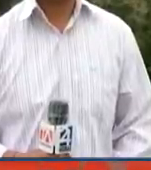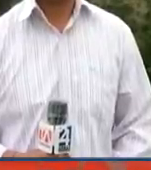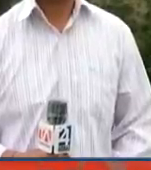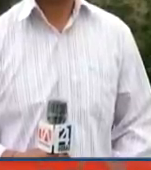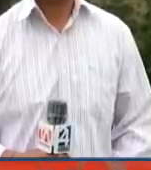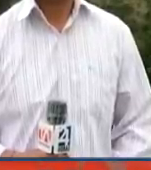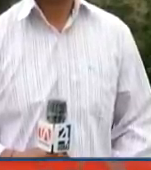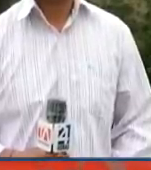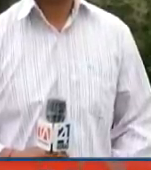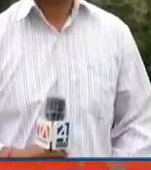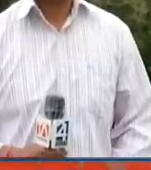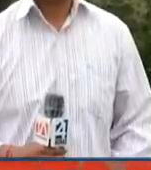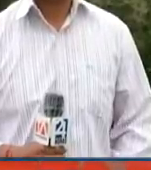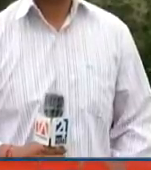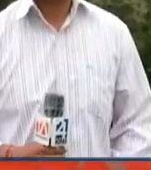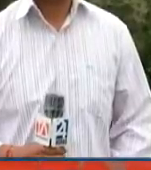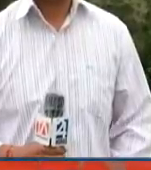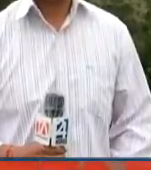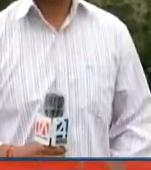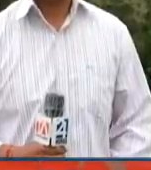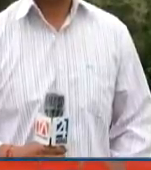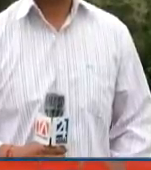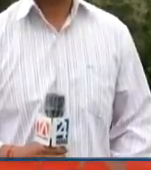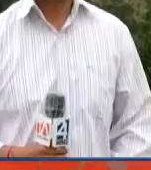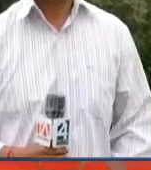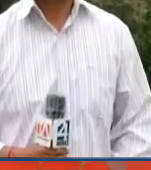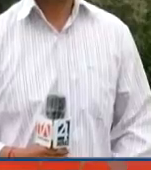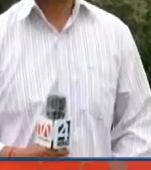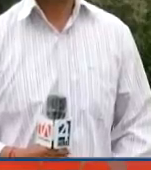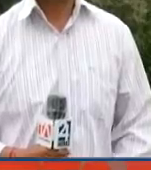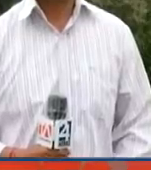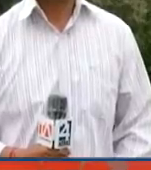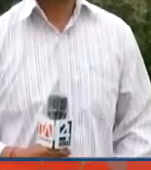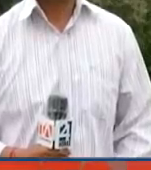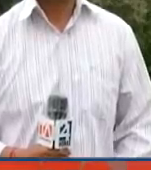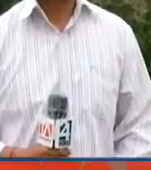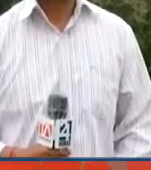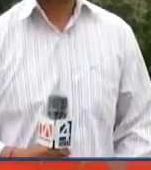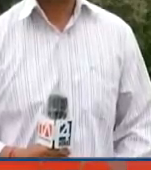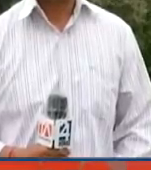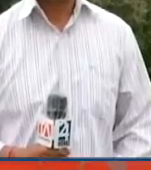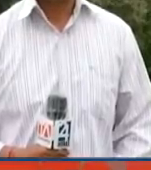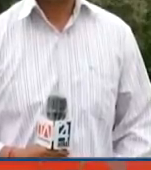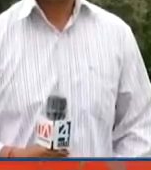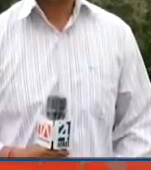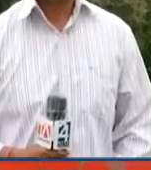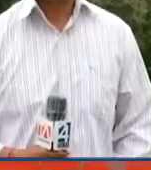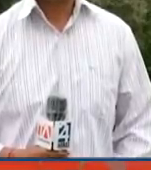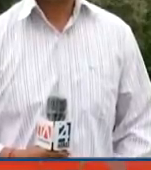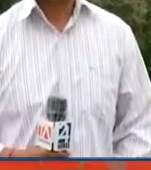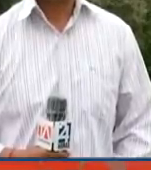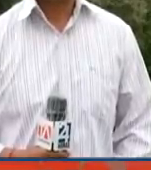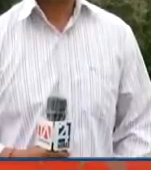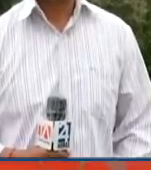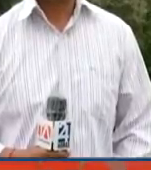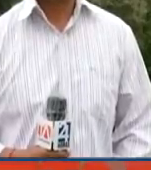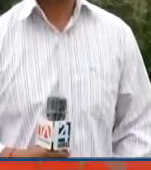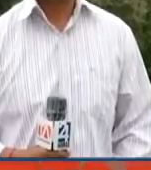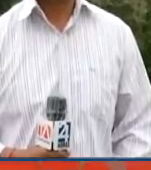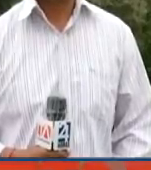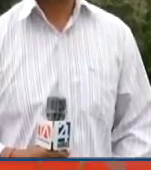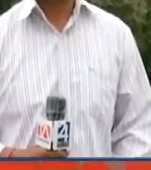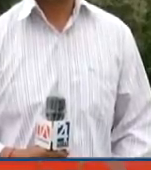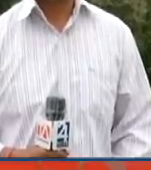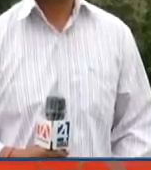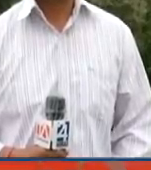Televidentes, amigos, buenas tardes. Gracias por estar junto a nosotros. Este día estoy junto a mis compañeros Stephanie Paz y Jairo Jácome para